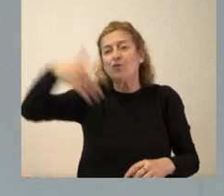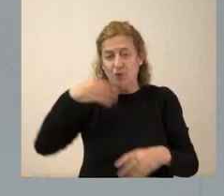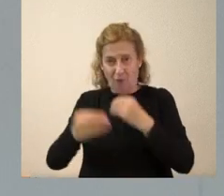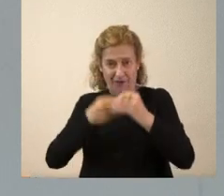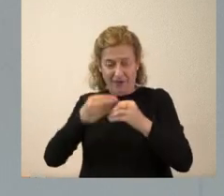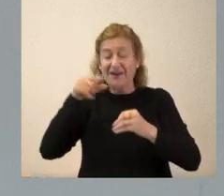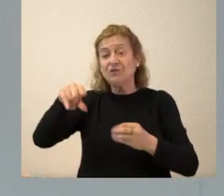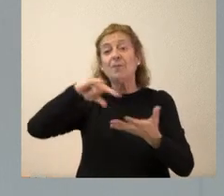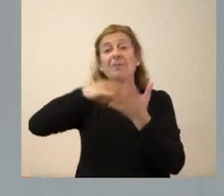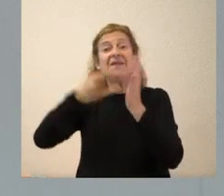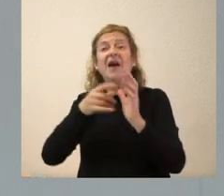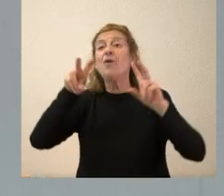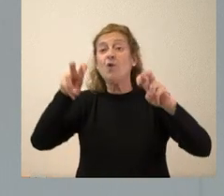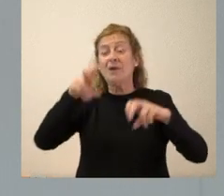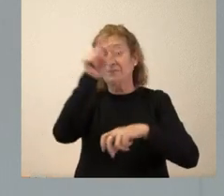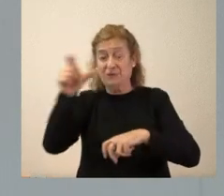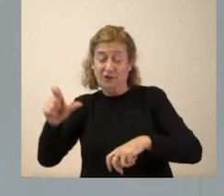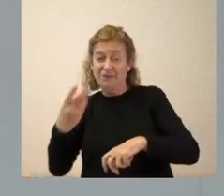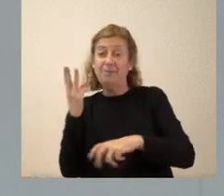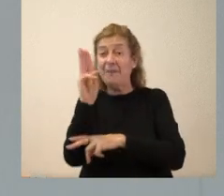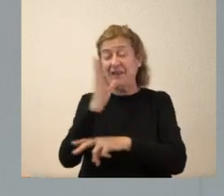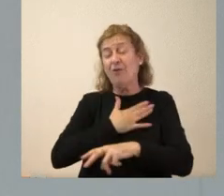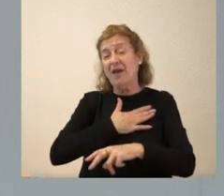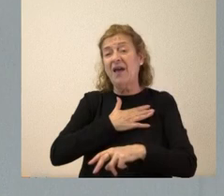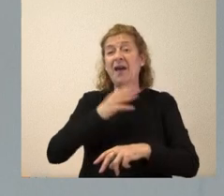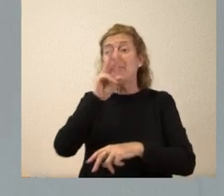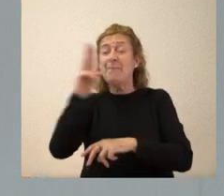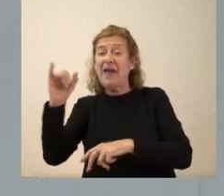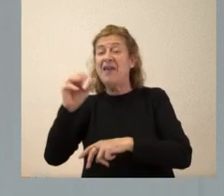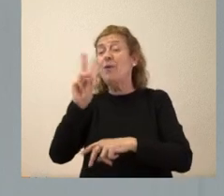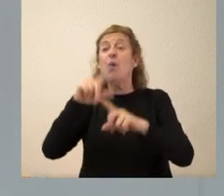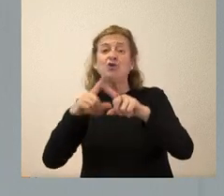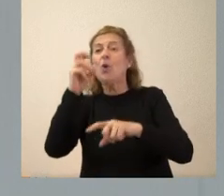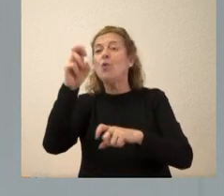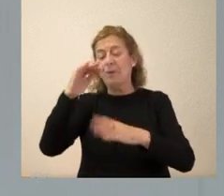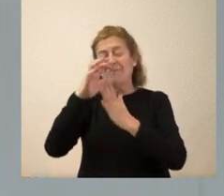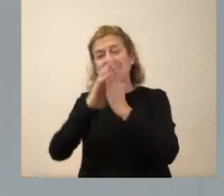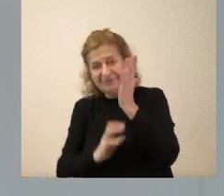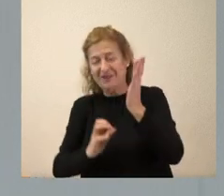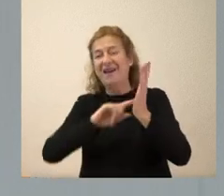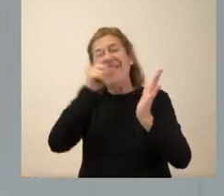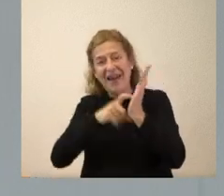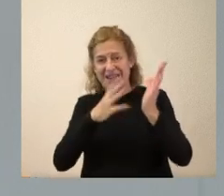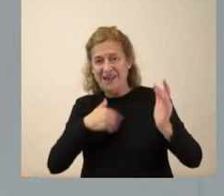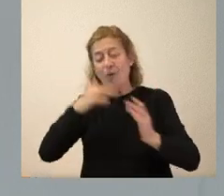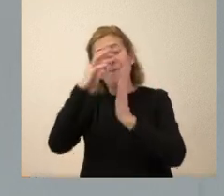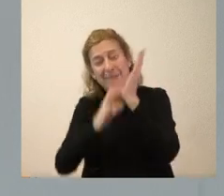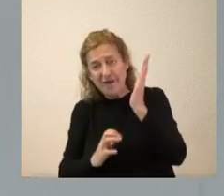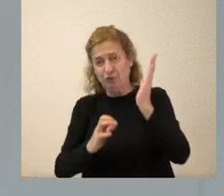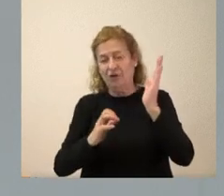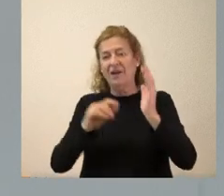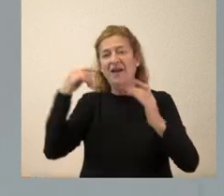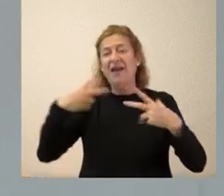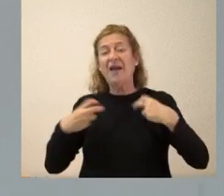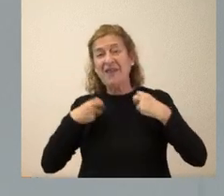los nuevos parlamentarios del partido popular y vox a presentar esa proposición de ley que es una nueva bajada de impuestos en nuestra comunidad Autónoma es una bajada de impuestos que